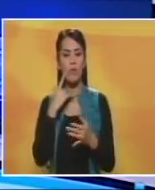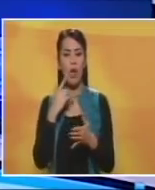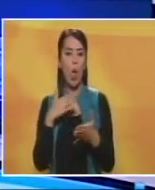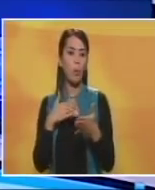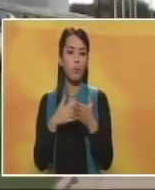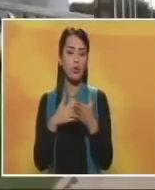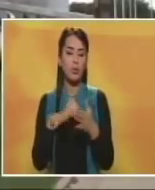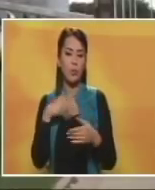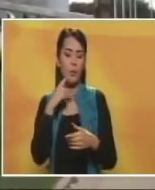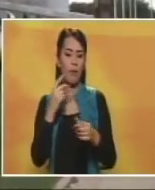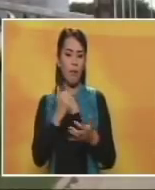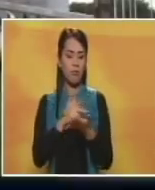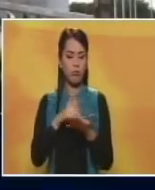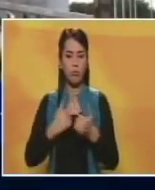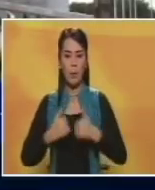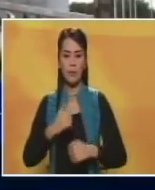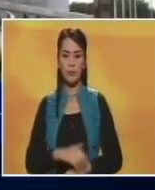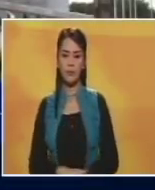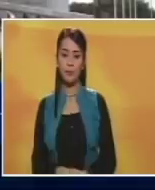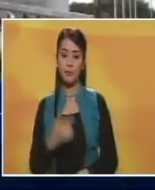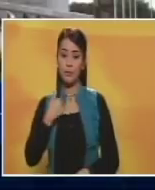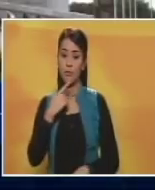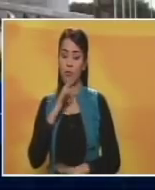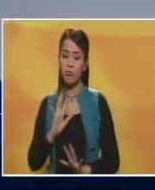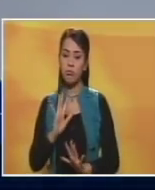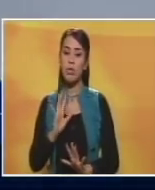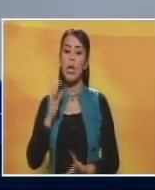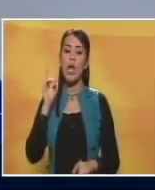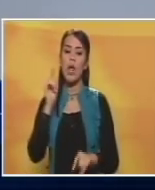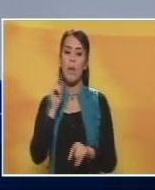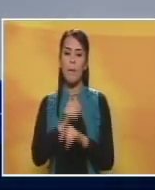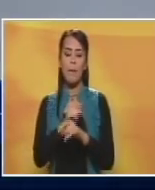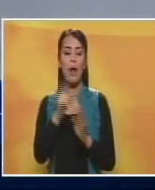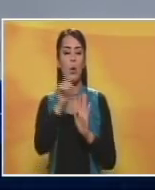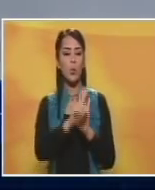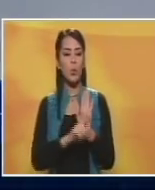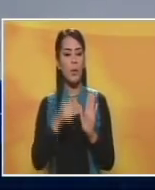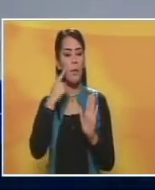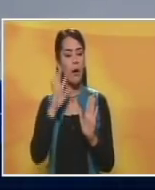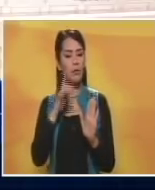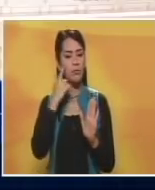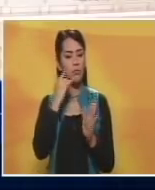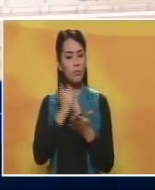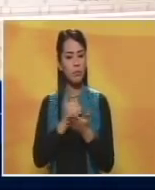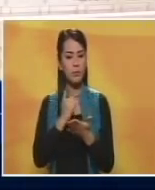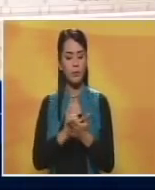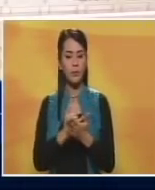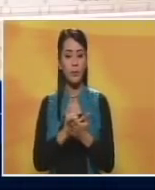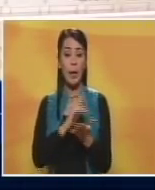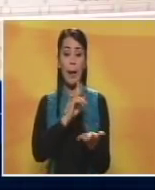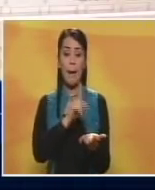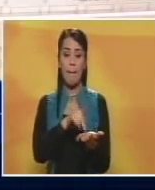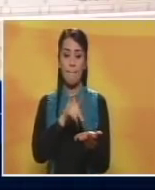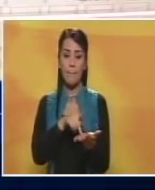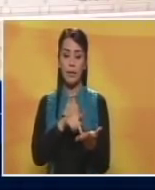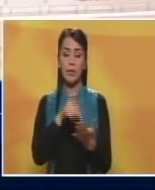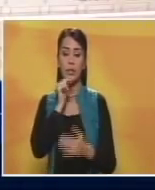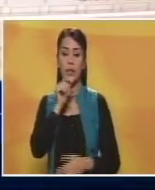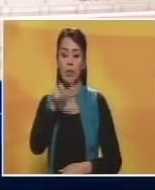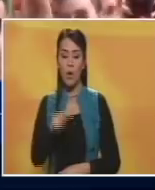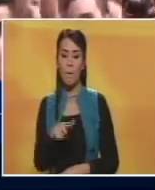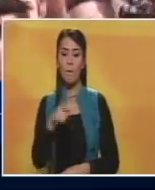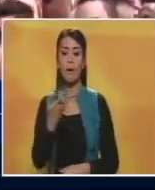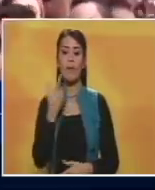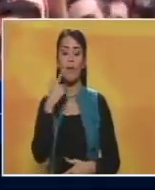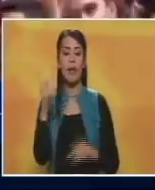inhabilitado. Según medios locales, la expectativa es que sea juzgada una medida cautelar para vetar la presencia de Lula en la